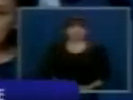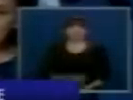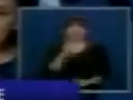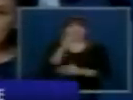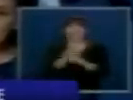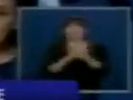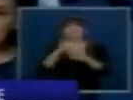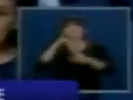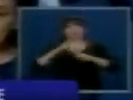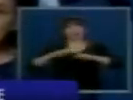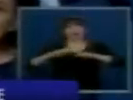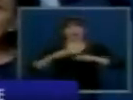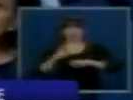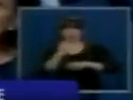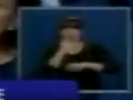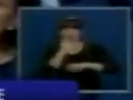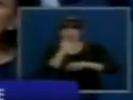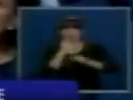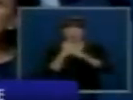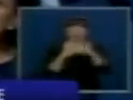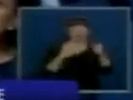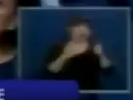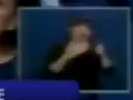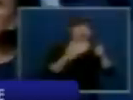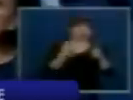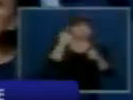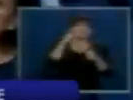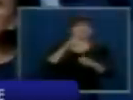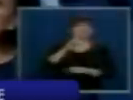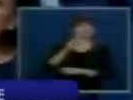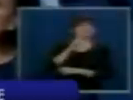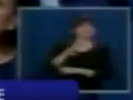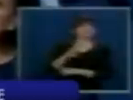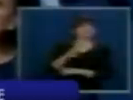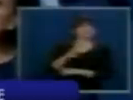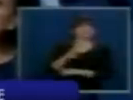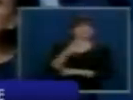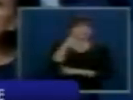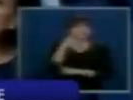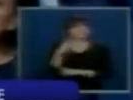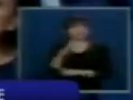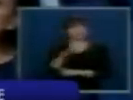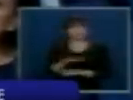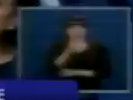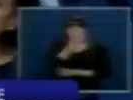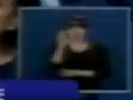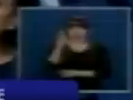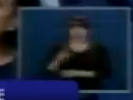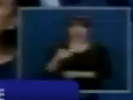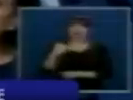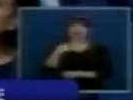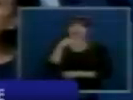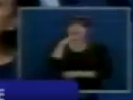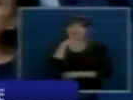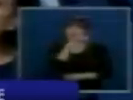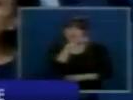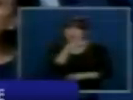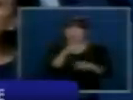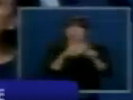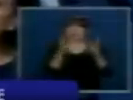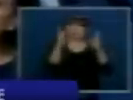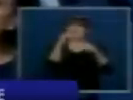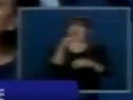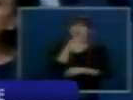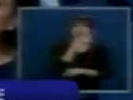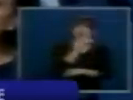acción, otros por omisión. Pareciera que en Costa Rica hay corrupción, pero no hay corruptas